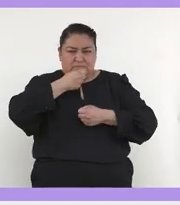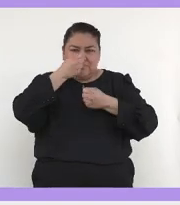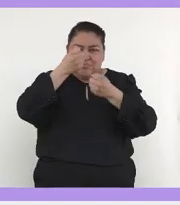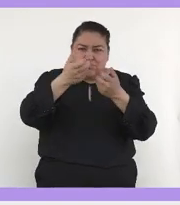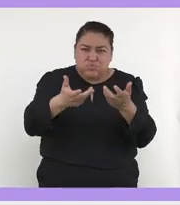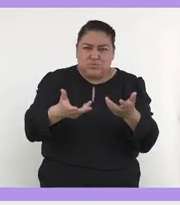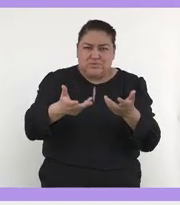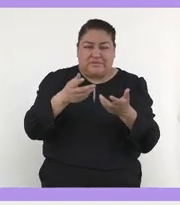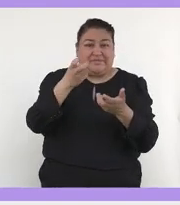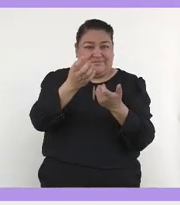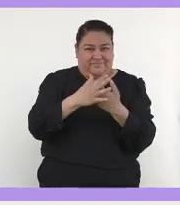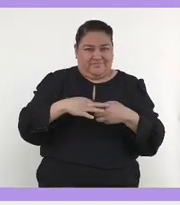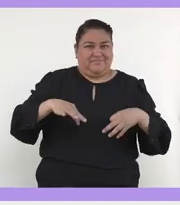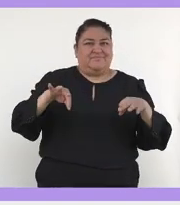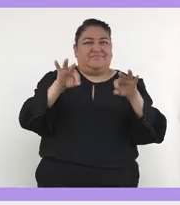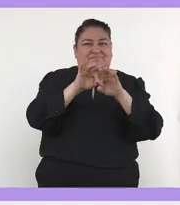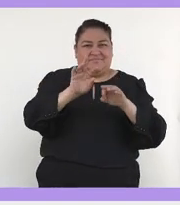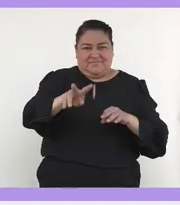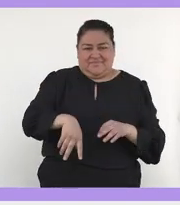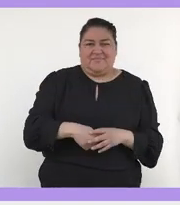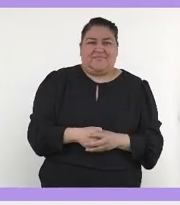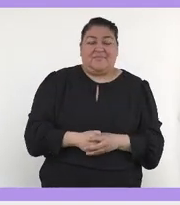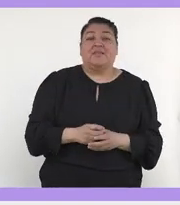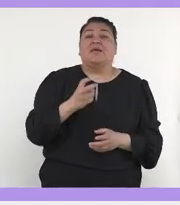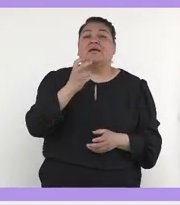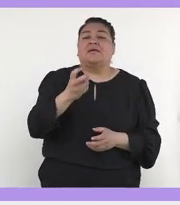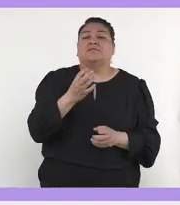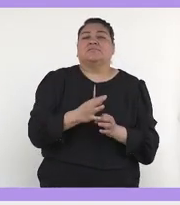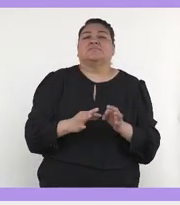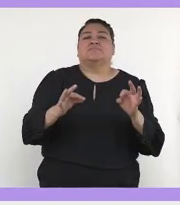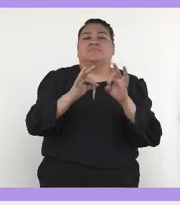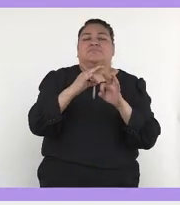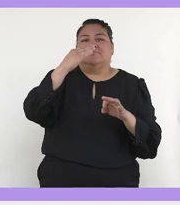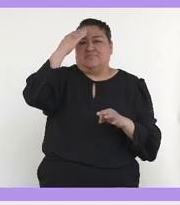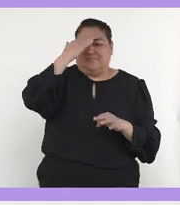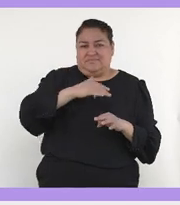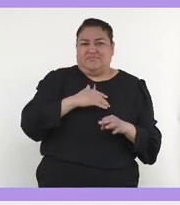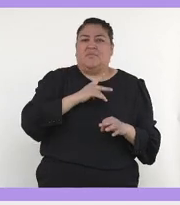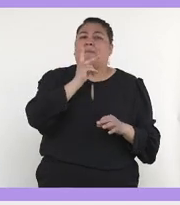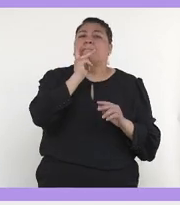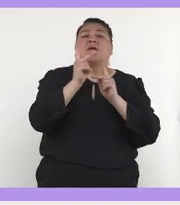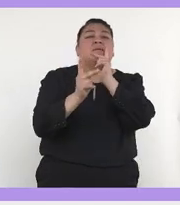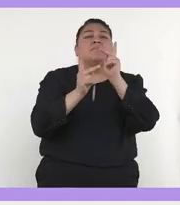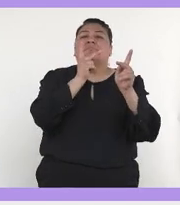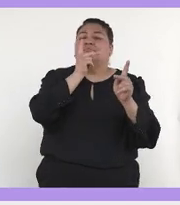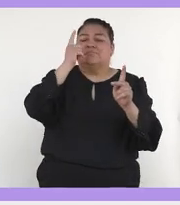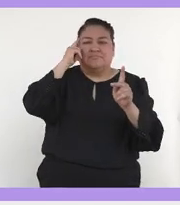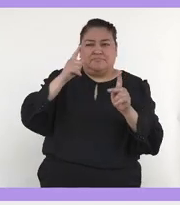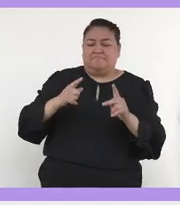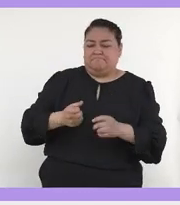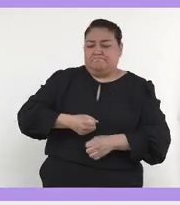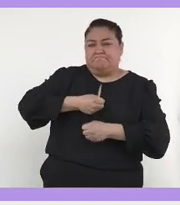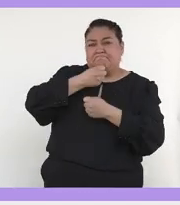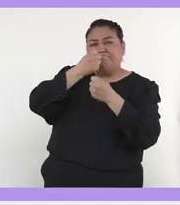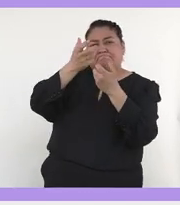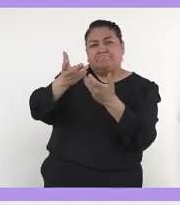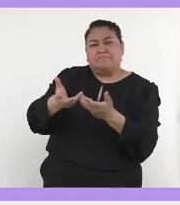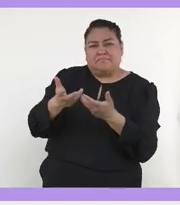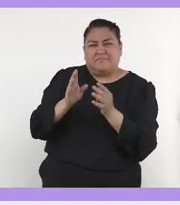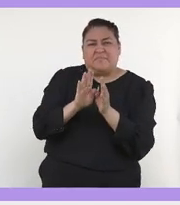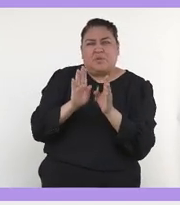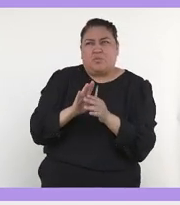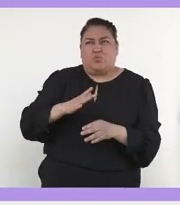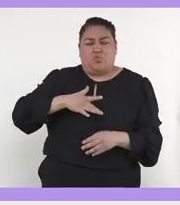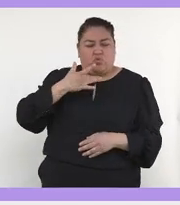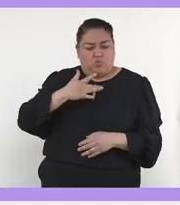que ver y también es muy importante las palabras que utilizamos para expresar lo que sea que queramos expresar lo